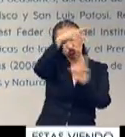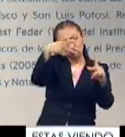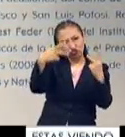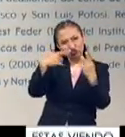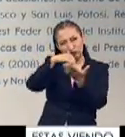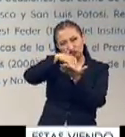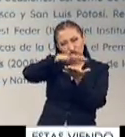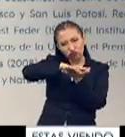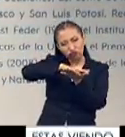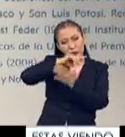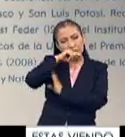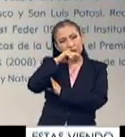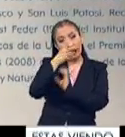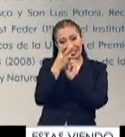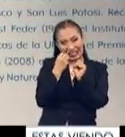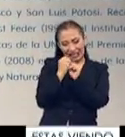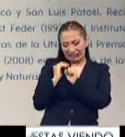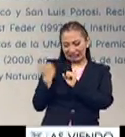hace 3 años